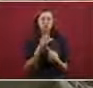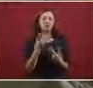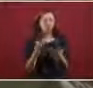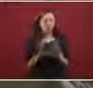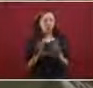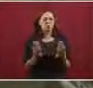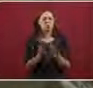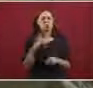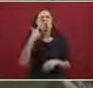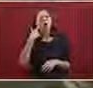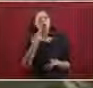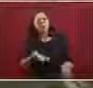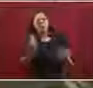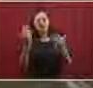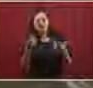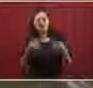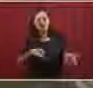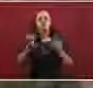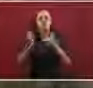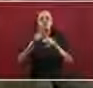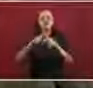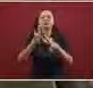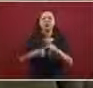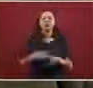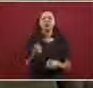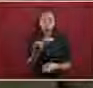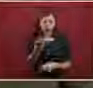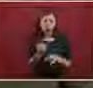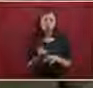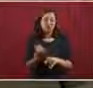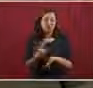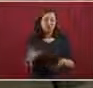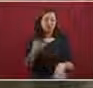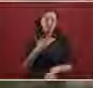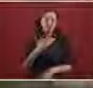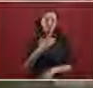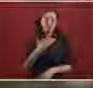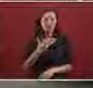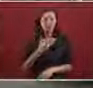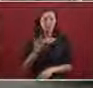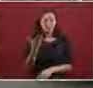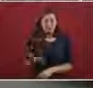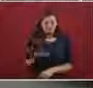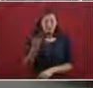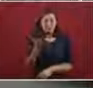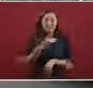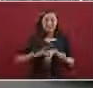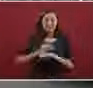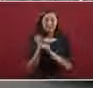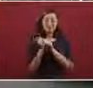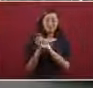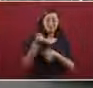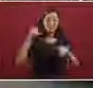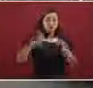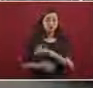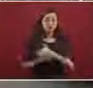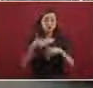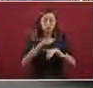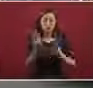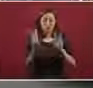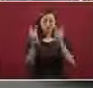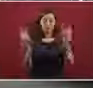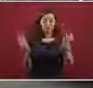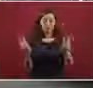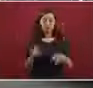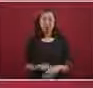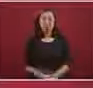este presunto saqueo. Saber qué información tiene al respecto y si usted pediría una investigación referente a estas acusaciones. Ya se